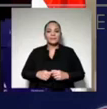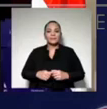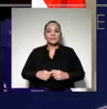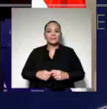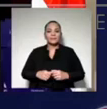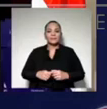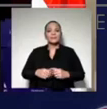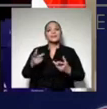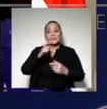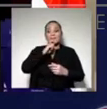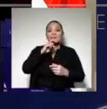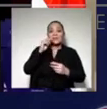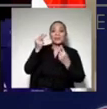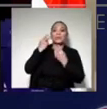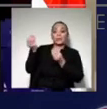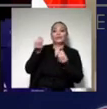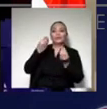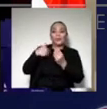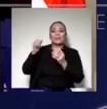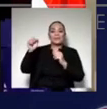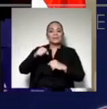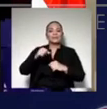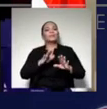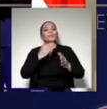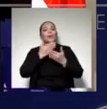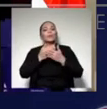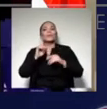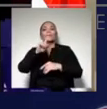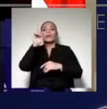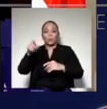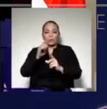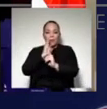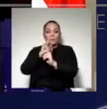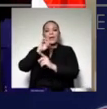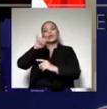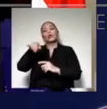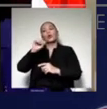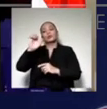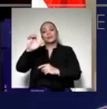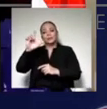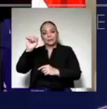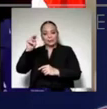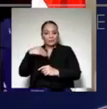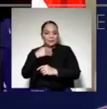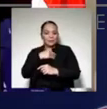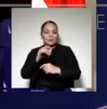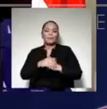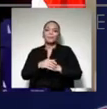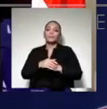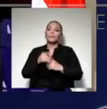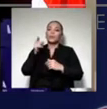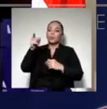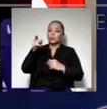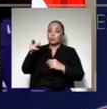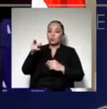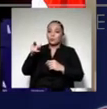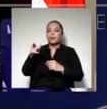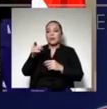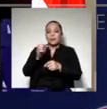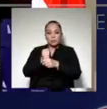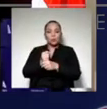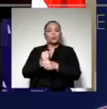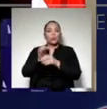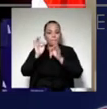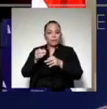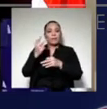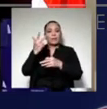Eso nos cuesta que nos vean. Mi pregunta es para doña Jocelyn. Doña Jocelyn, usted hizo y confirma los tres pagos. Sin